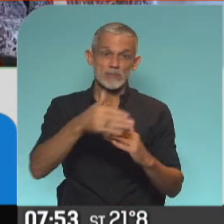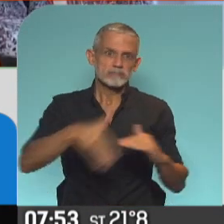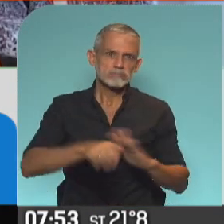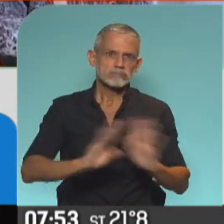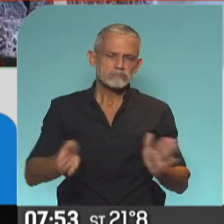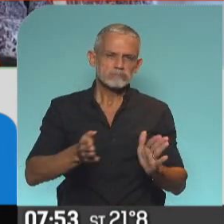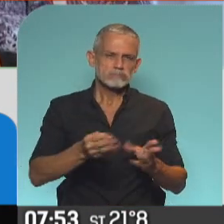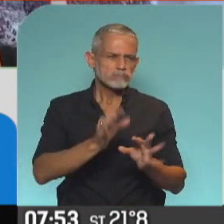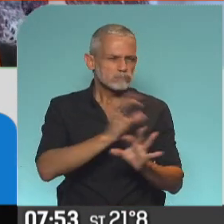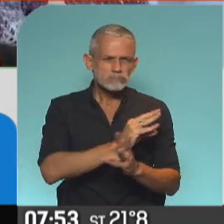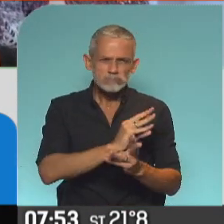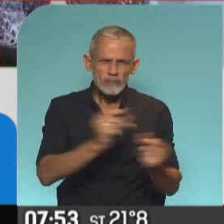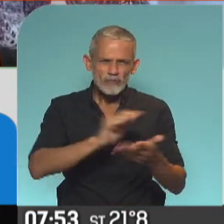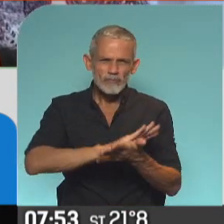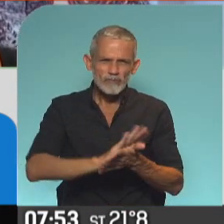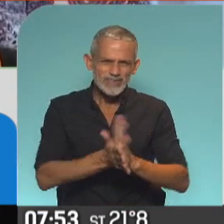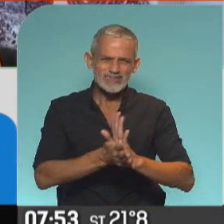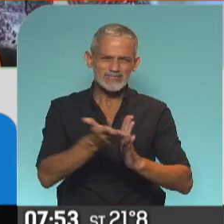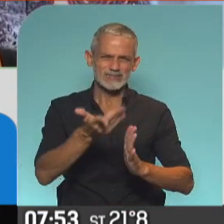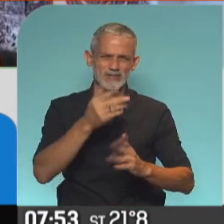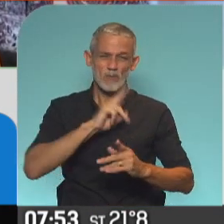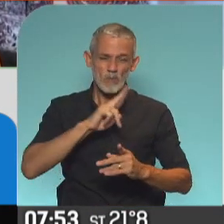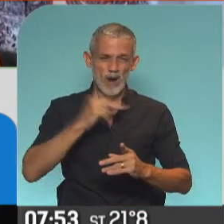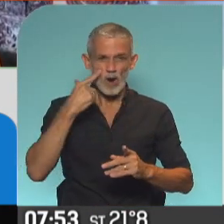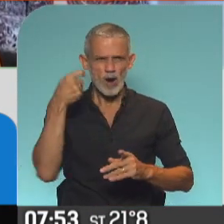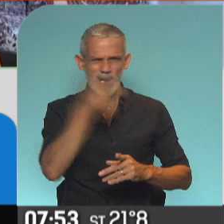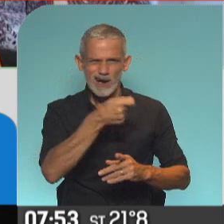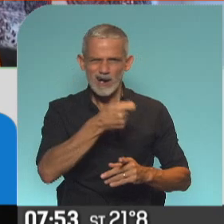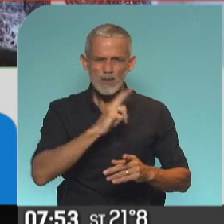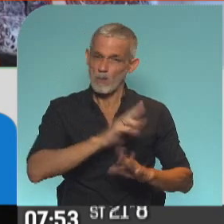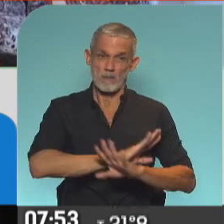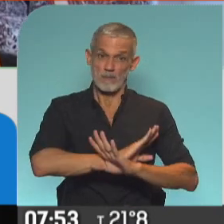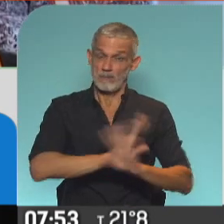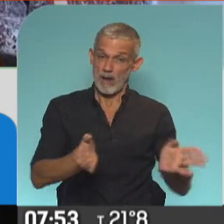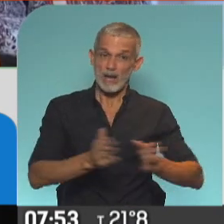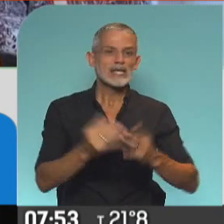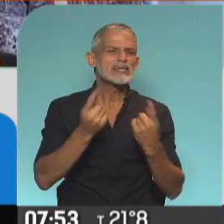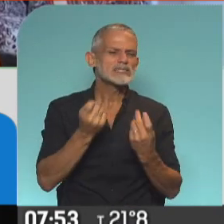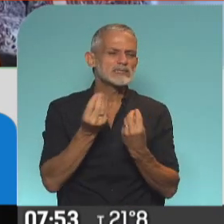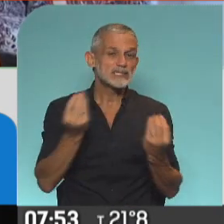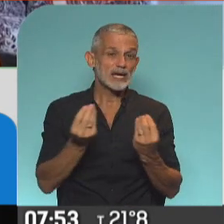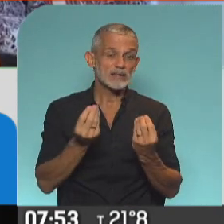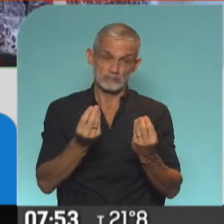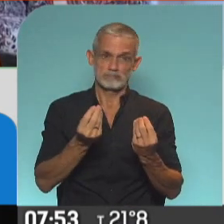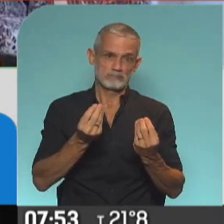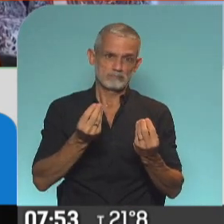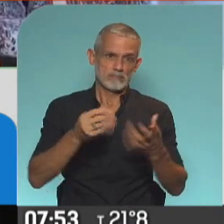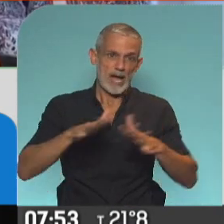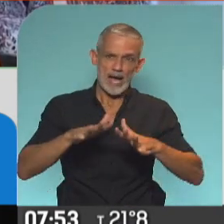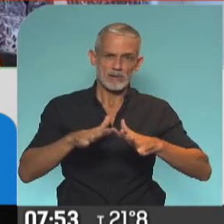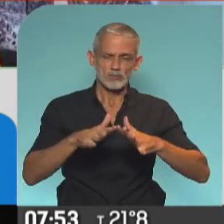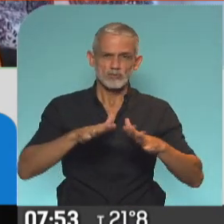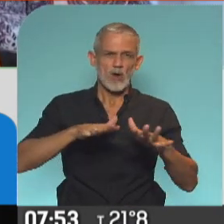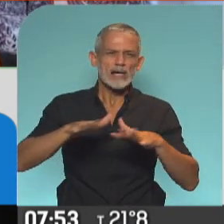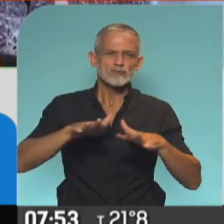para extinguir la saga homicida contra las mujeres, es necesario actuar en una